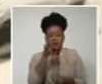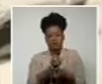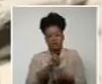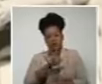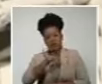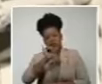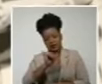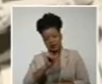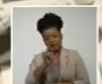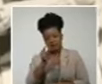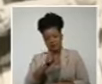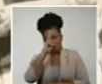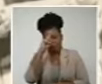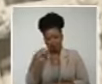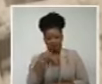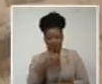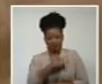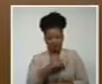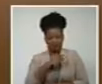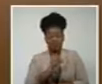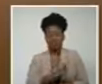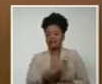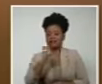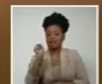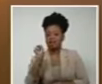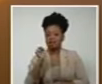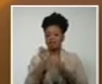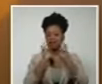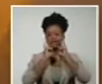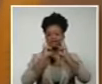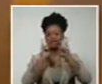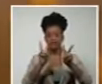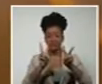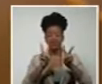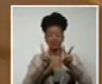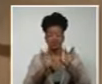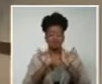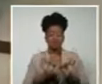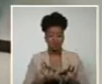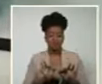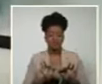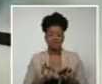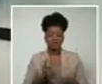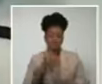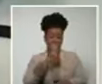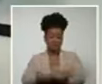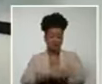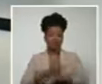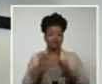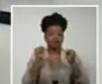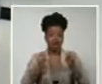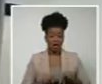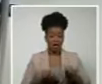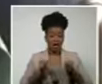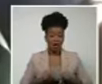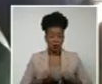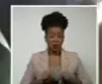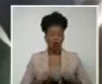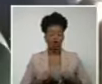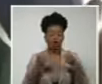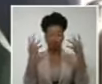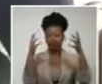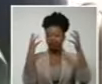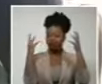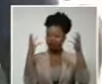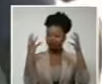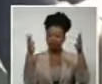cooperantes, aquellos que salvaron vidas en las entrañas mismas del desierto donde ahora retumban los aplausos, el